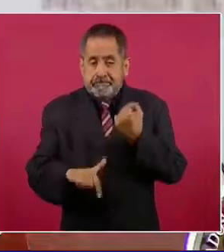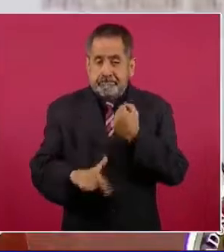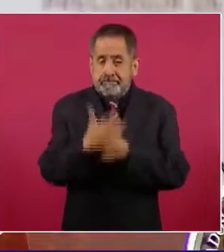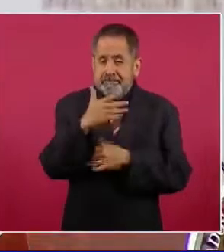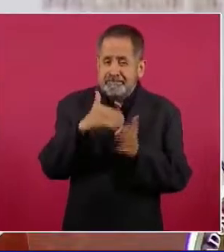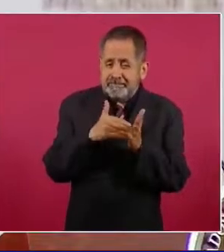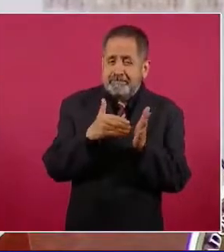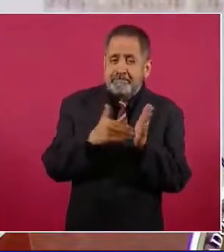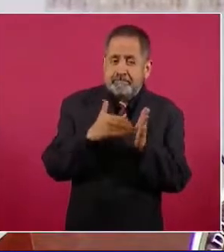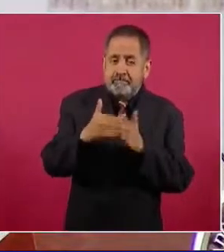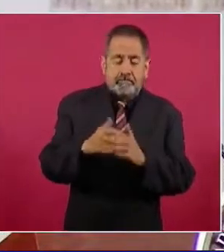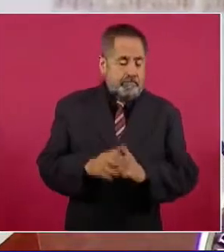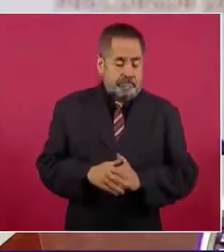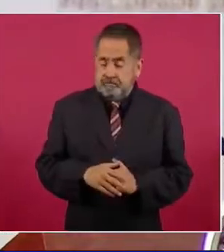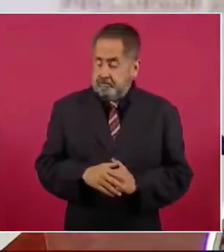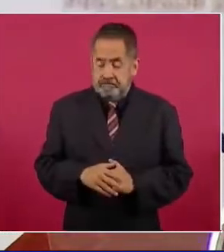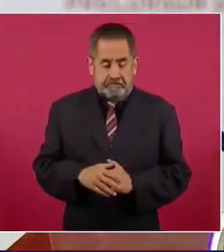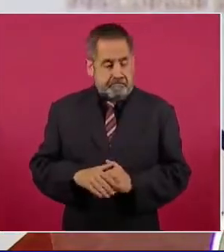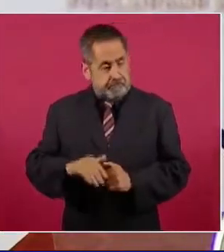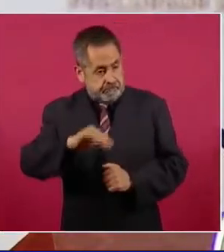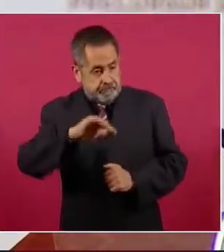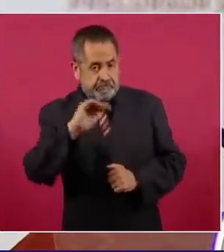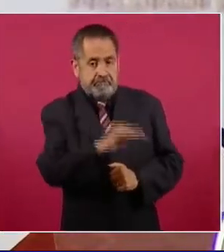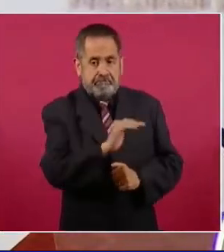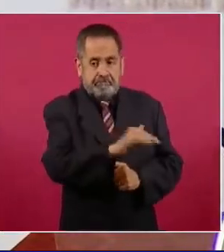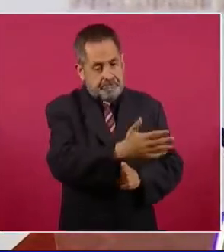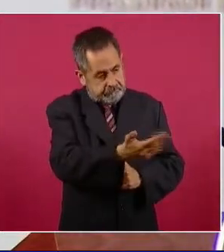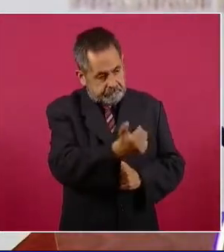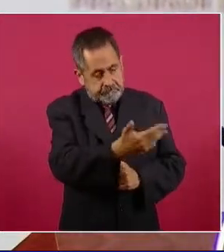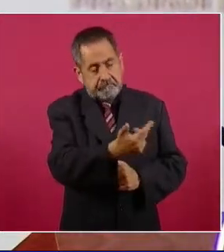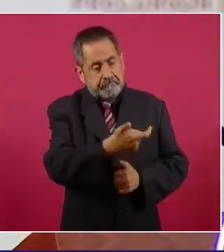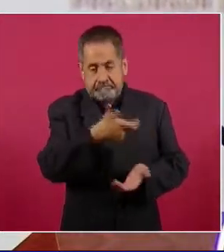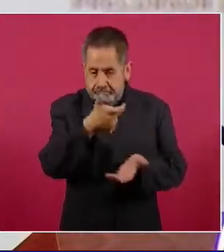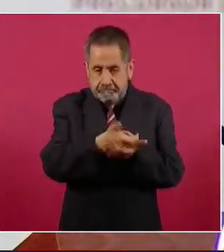y se le pidió que pagara